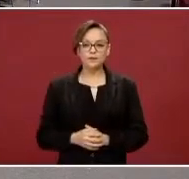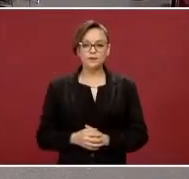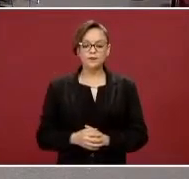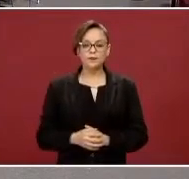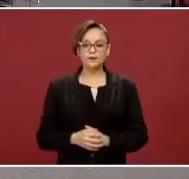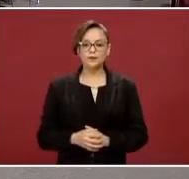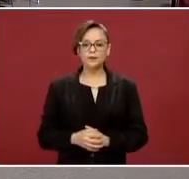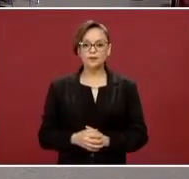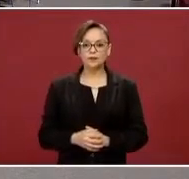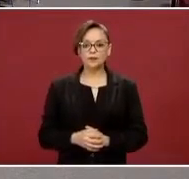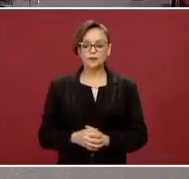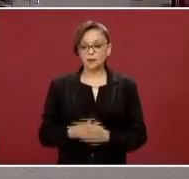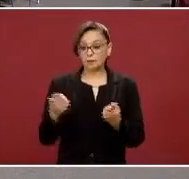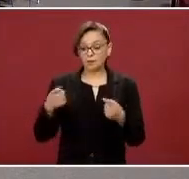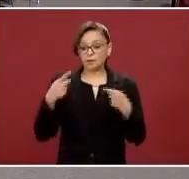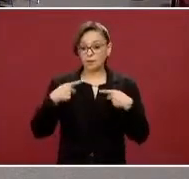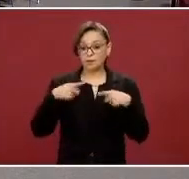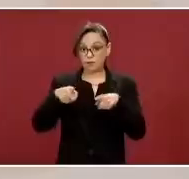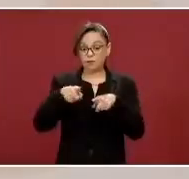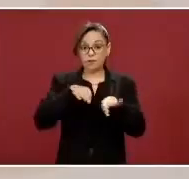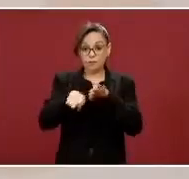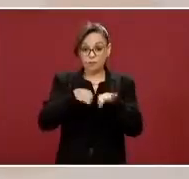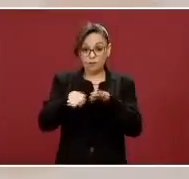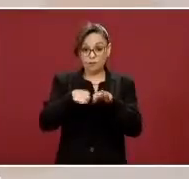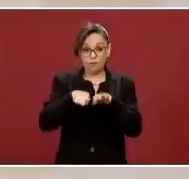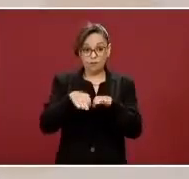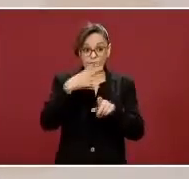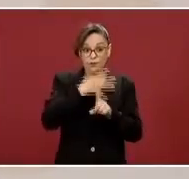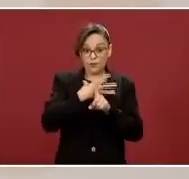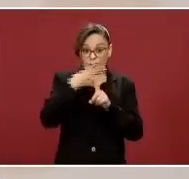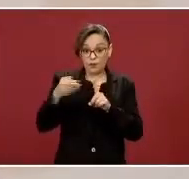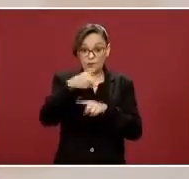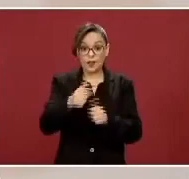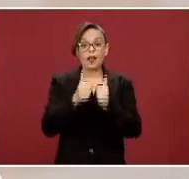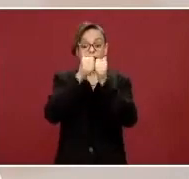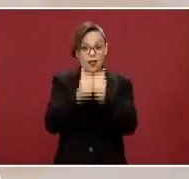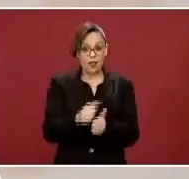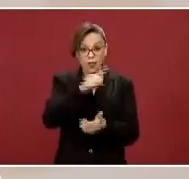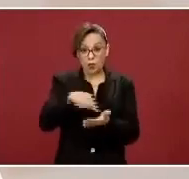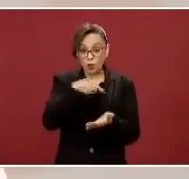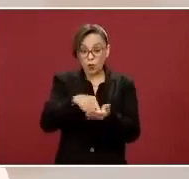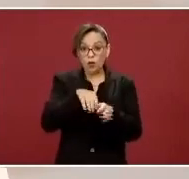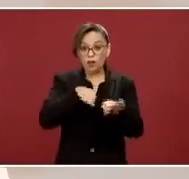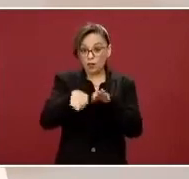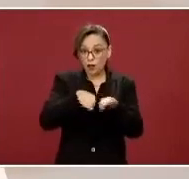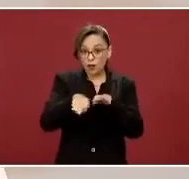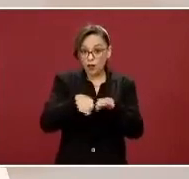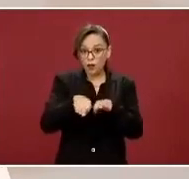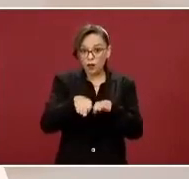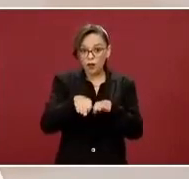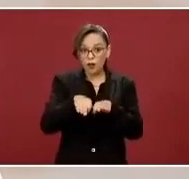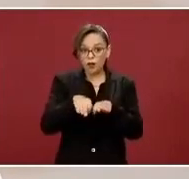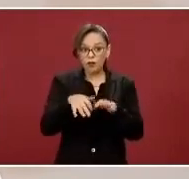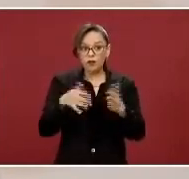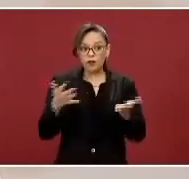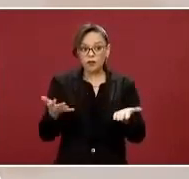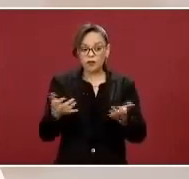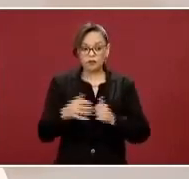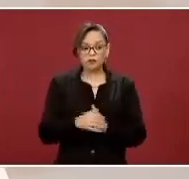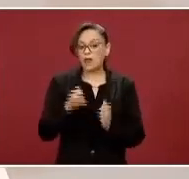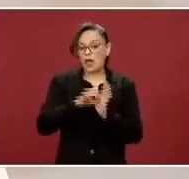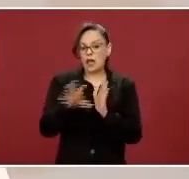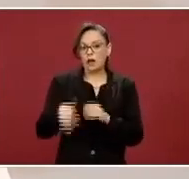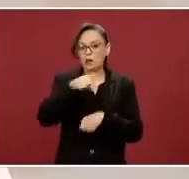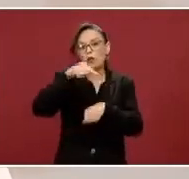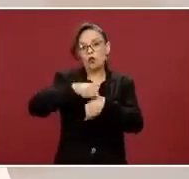trabajando? Si el trabajador se contagia trabajando, no es redundancia porque así es, ¿verdad? Un médico pues se contagia